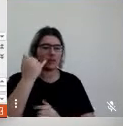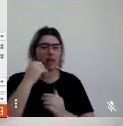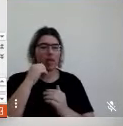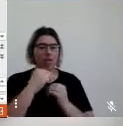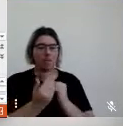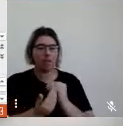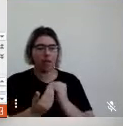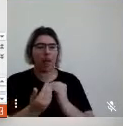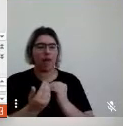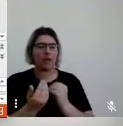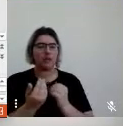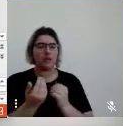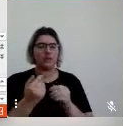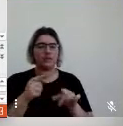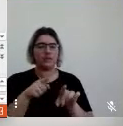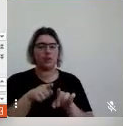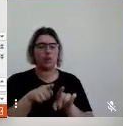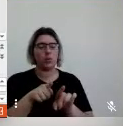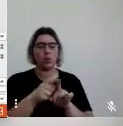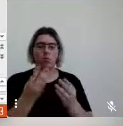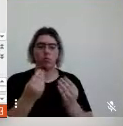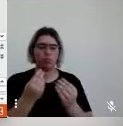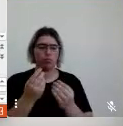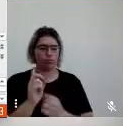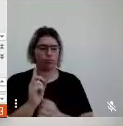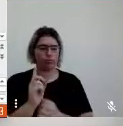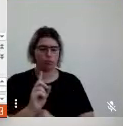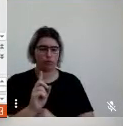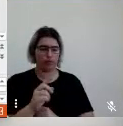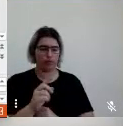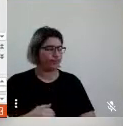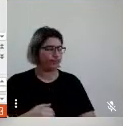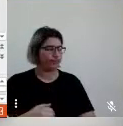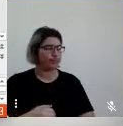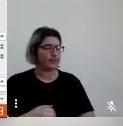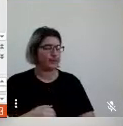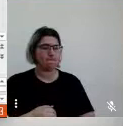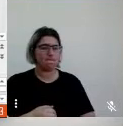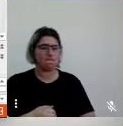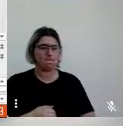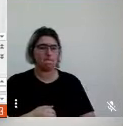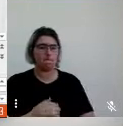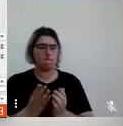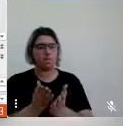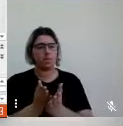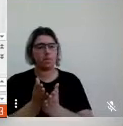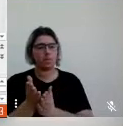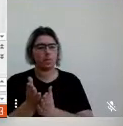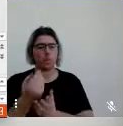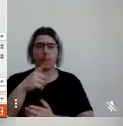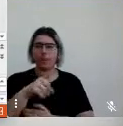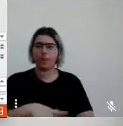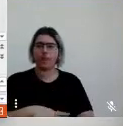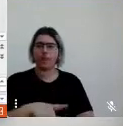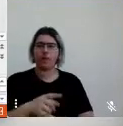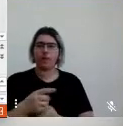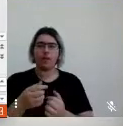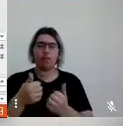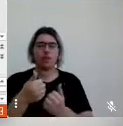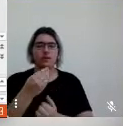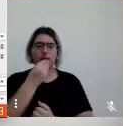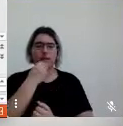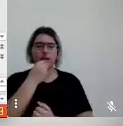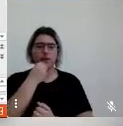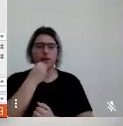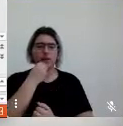porque todo eso contiene azúcar y no fibra. Por otro lado, aumentar el consumo de alimentos ricos en